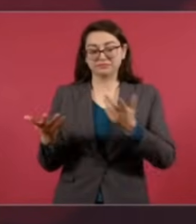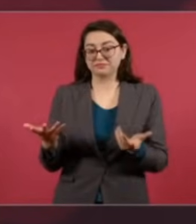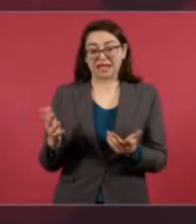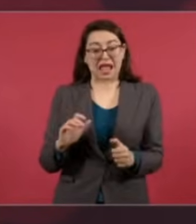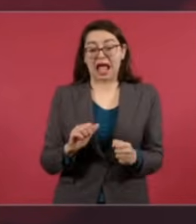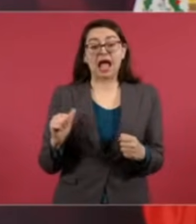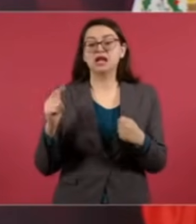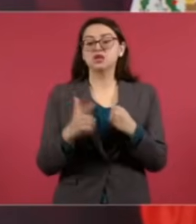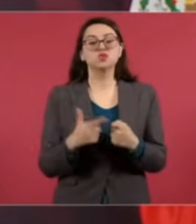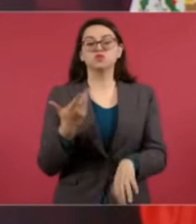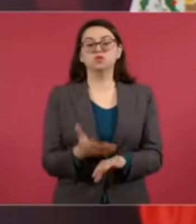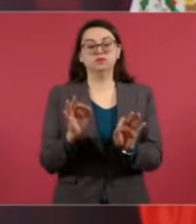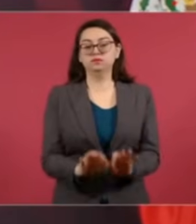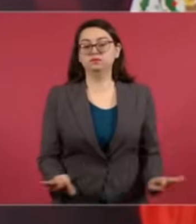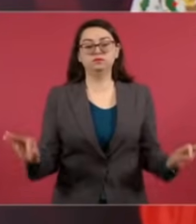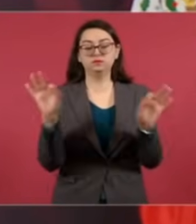bendito, preciado,